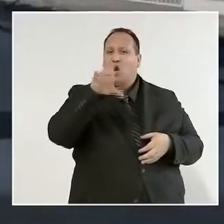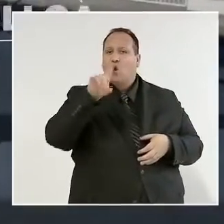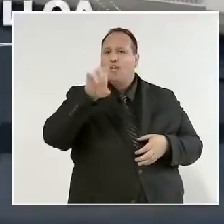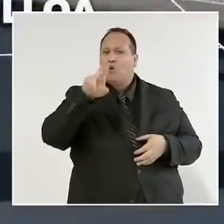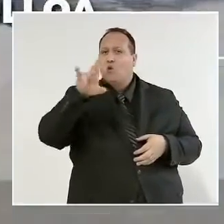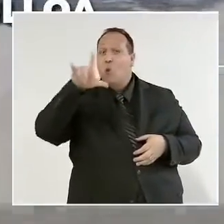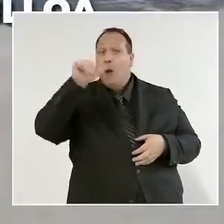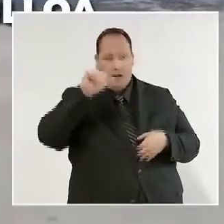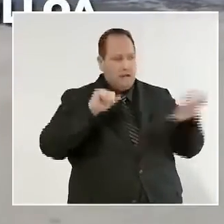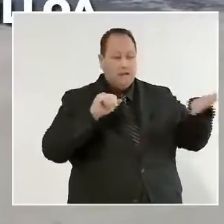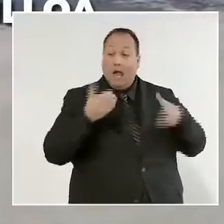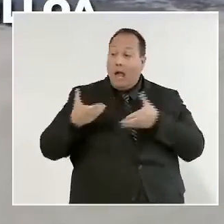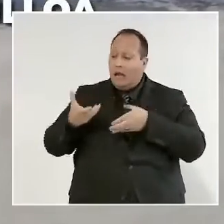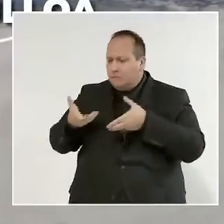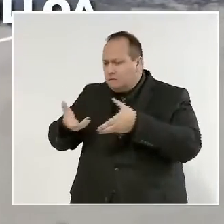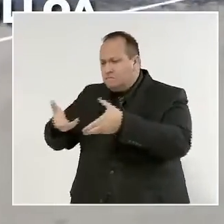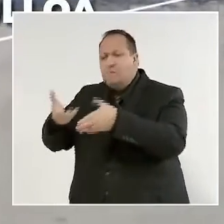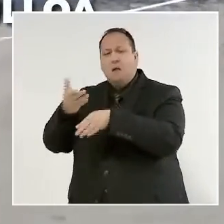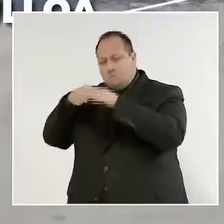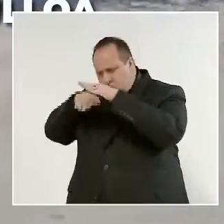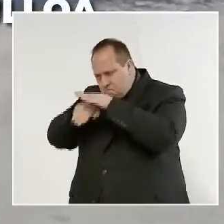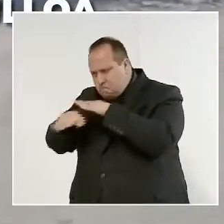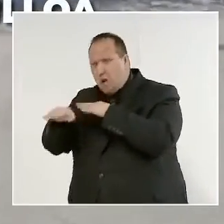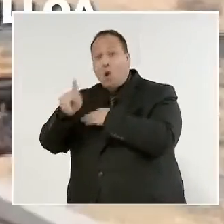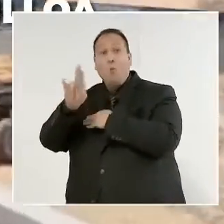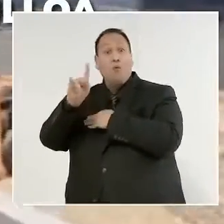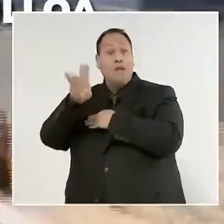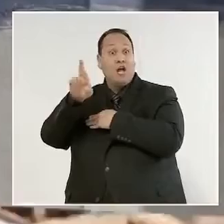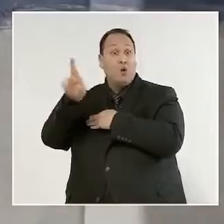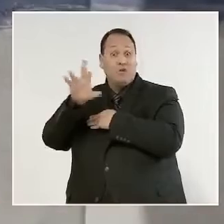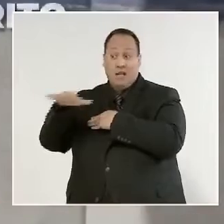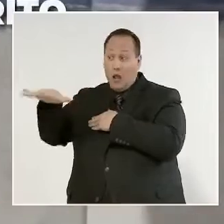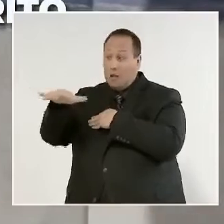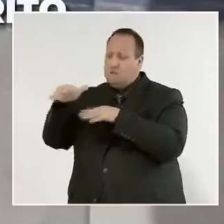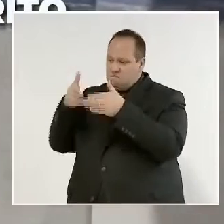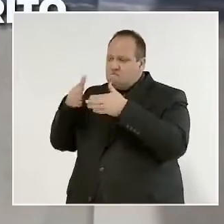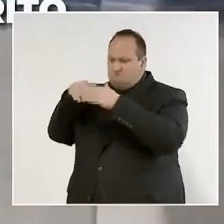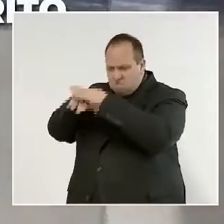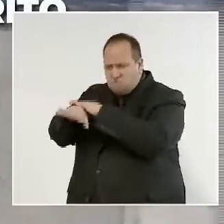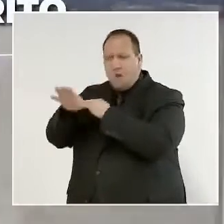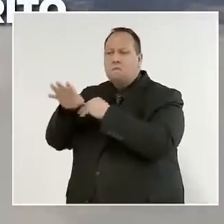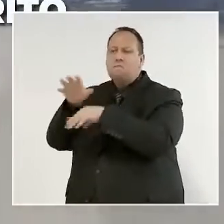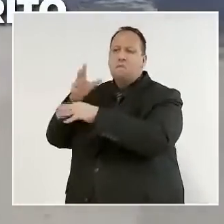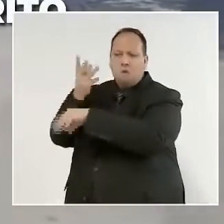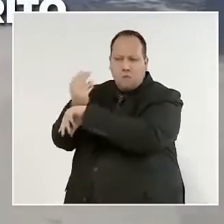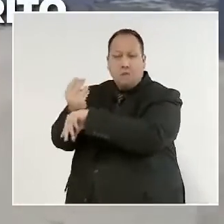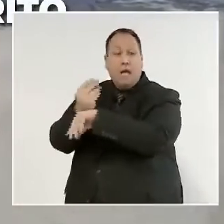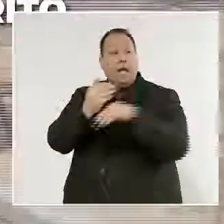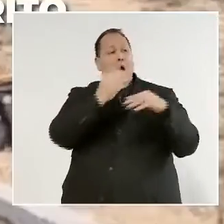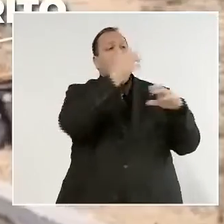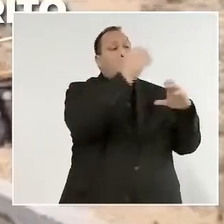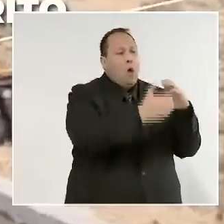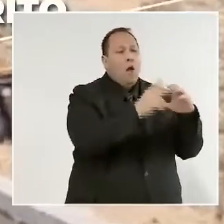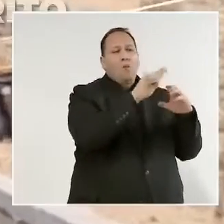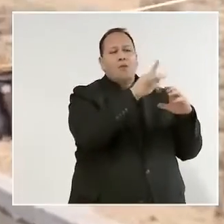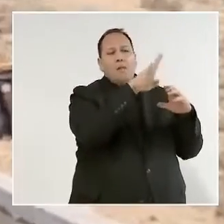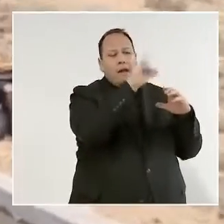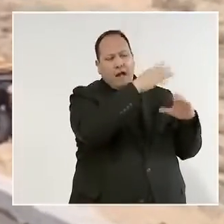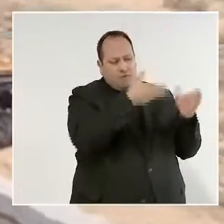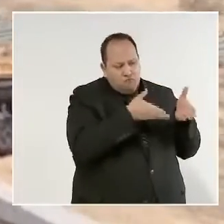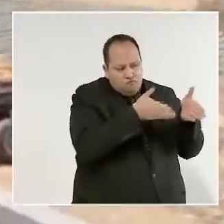Mina. Rehabilitación de avenida Francisco de Ulloa. Rehabilitación de acceso a Punta de